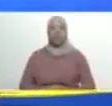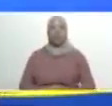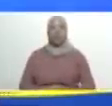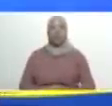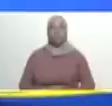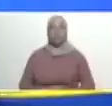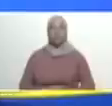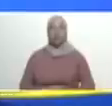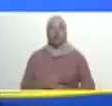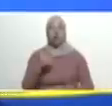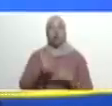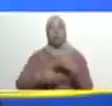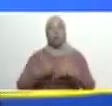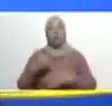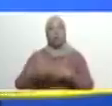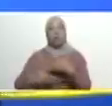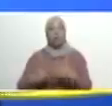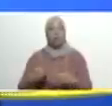ir creando